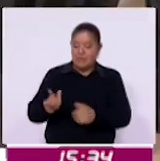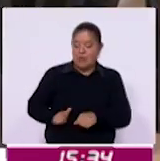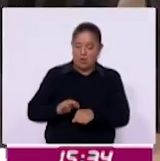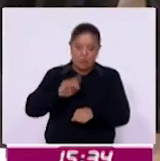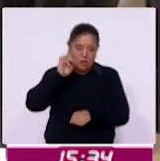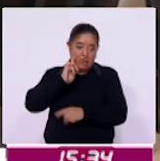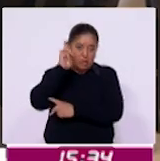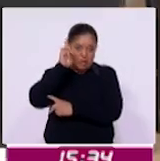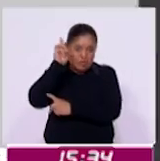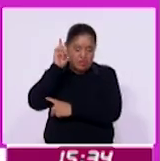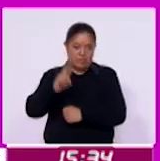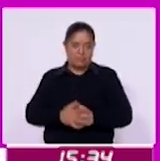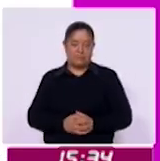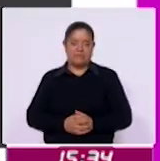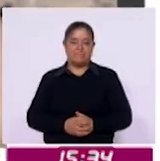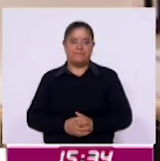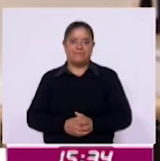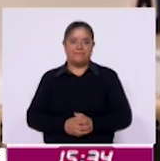Cuellar Cisneros.